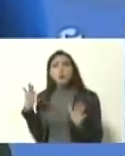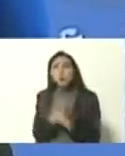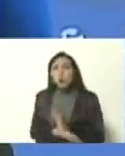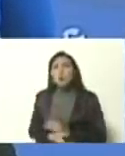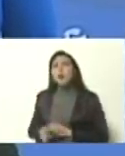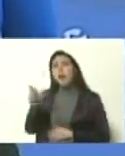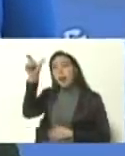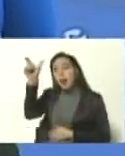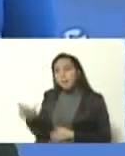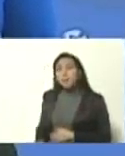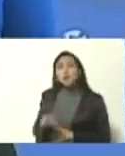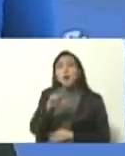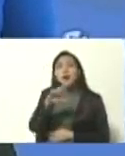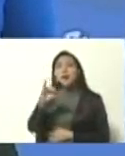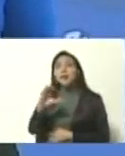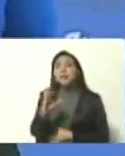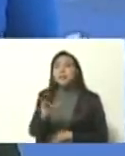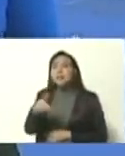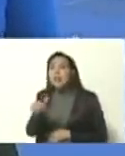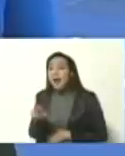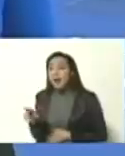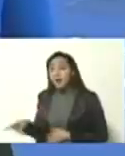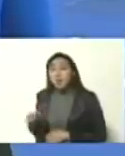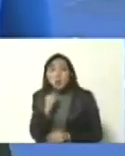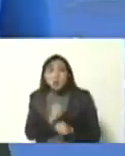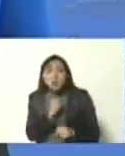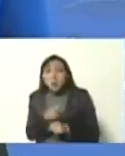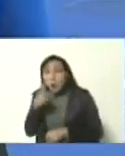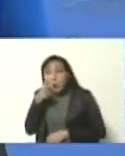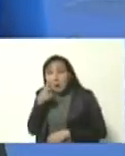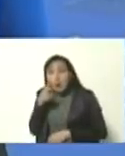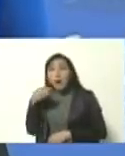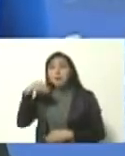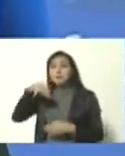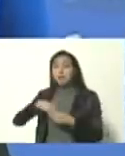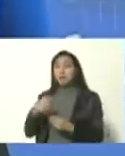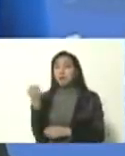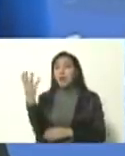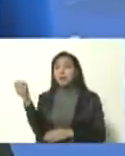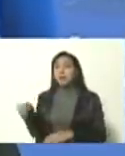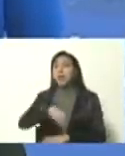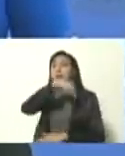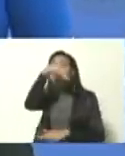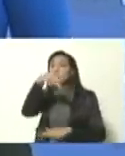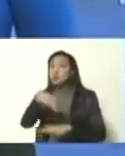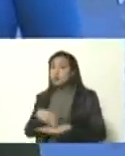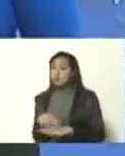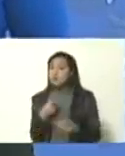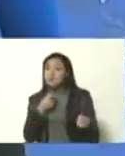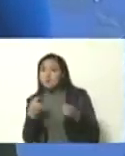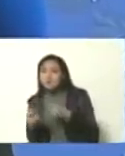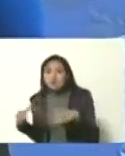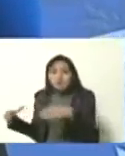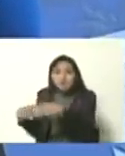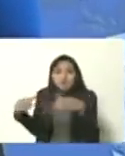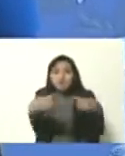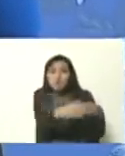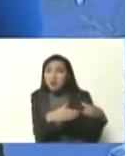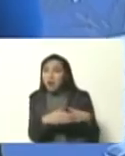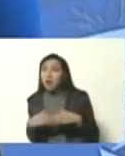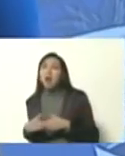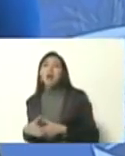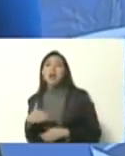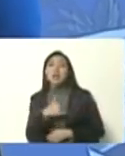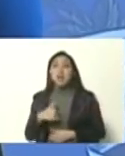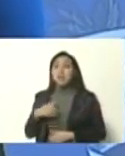ciudadano Richard Grillet, un funcionario de seguridad de la Asamblea Nacional que estaba a cargo de